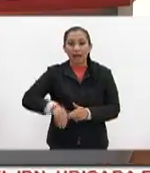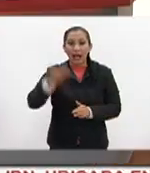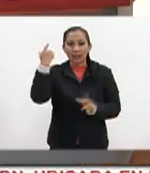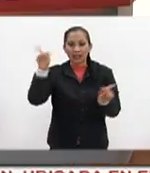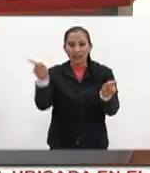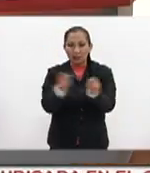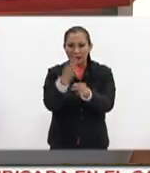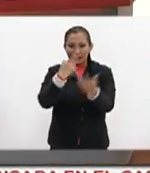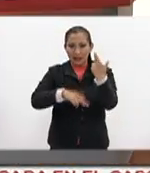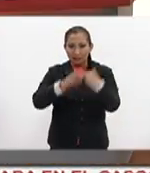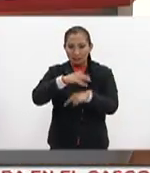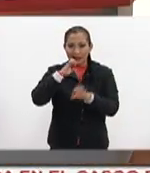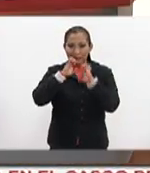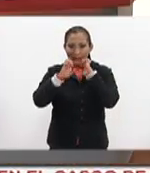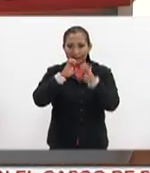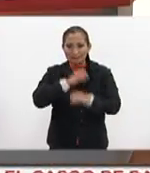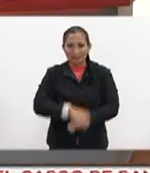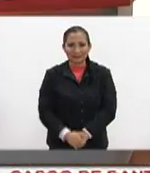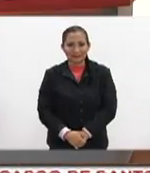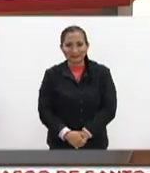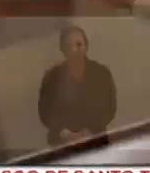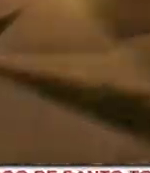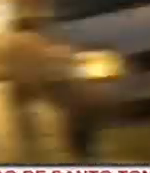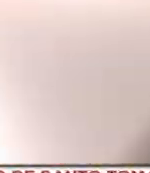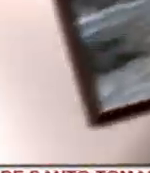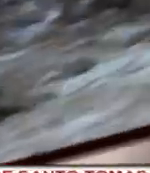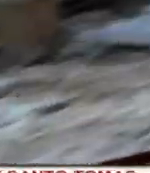al resumen, regresamos con esta entrevista.